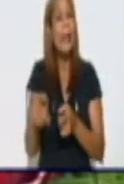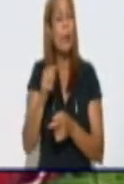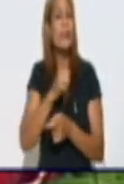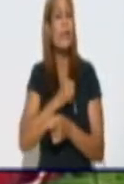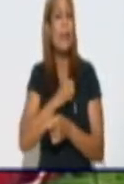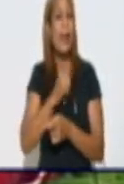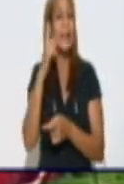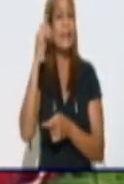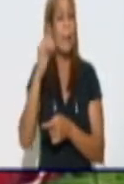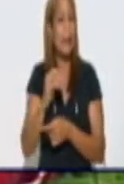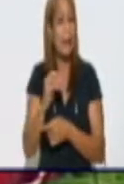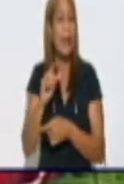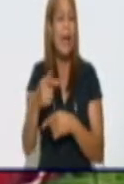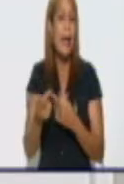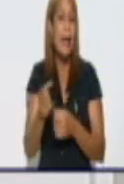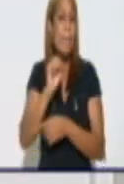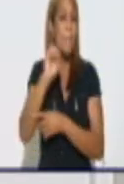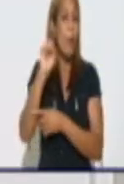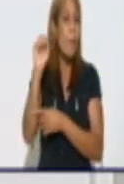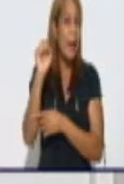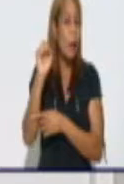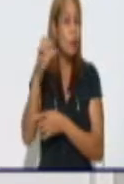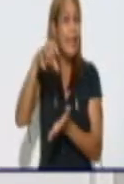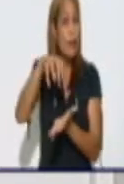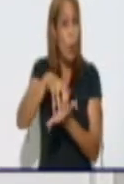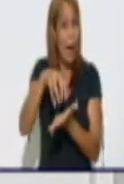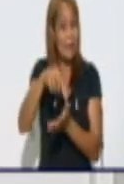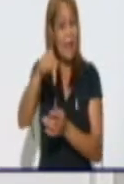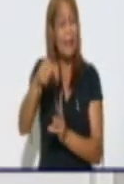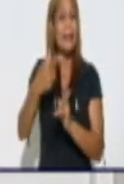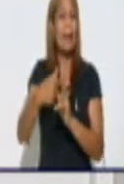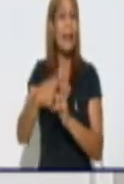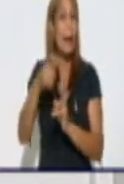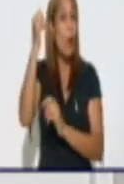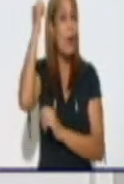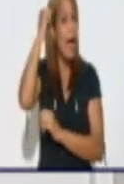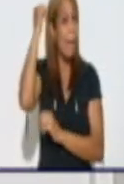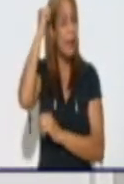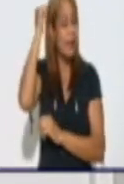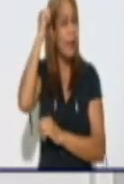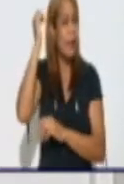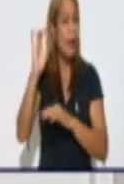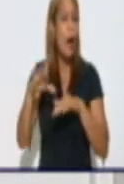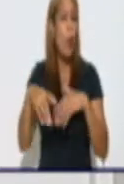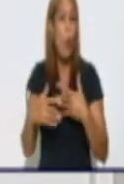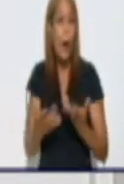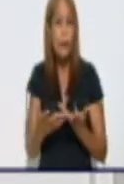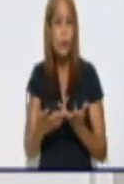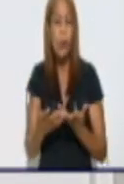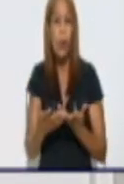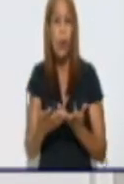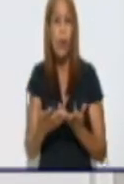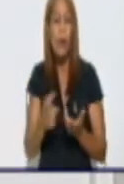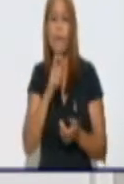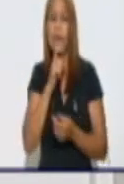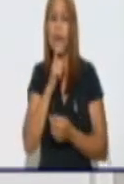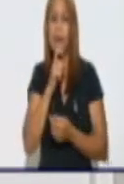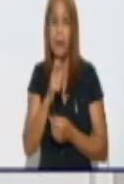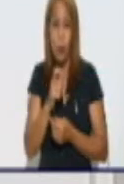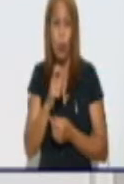afectación del bombeo de la Pedrera aquí en Bayamo. ¿Cuánto implica esa afectación? Es decir, ¿cómo